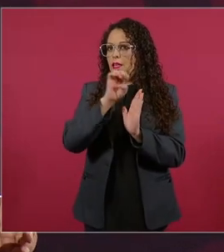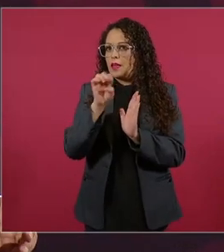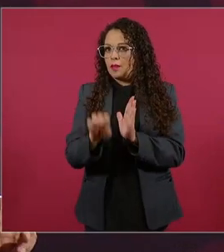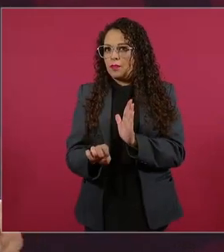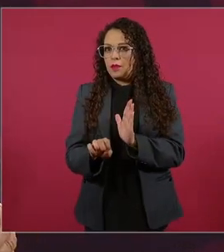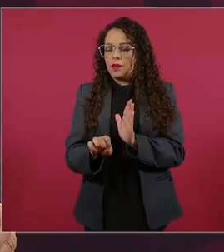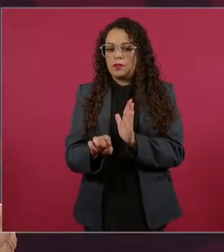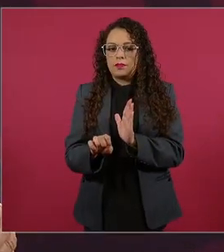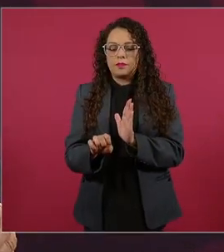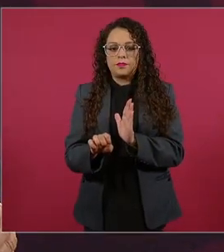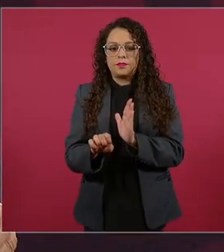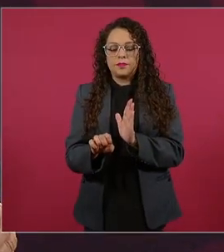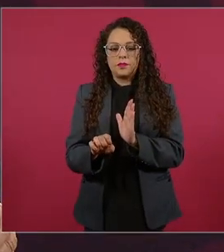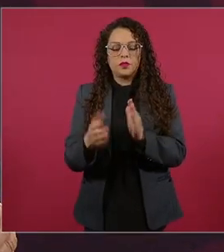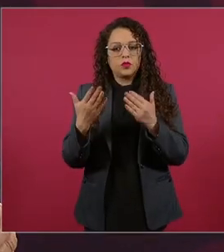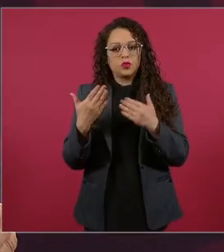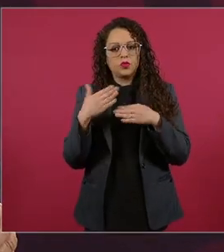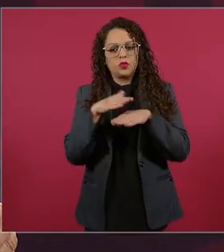muchísima